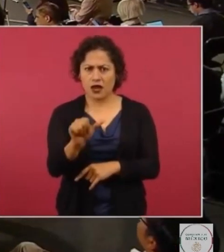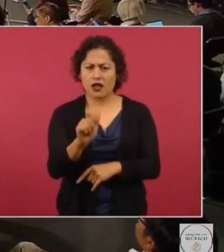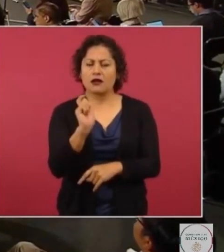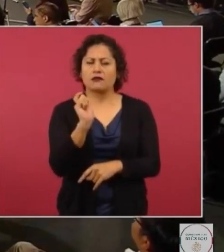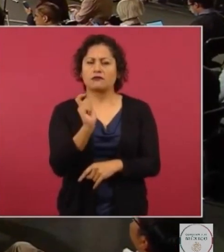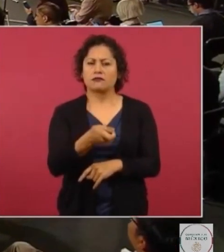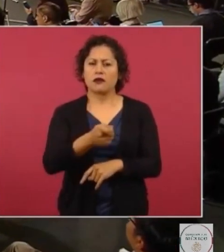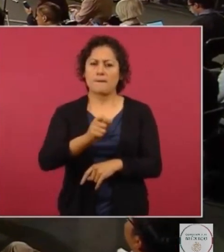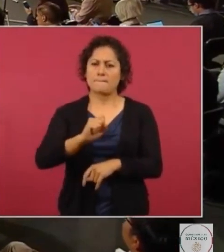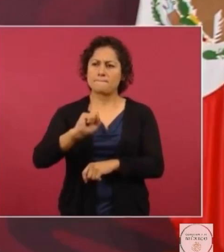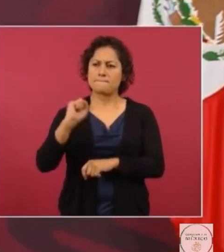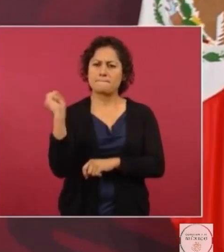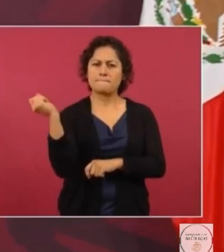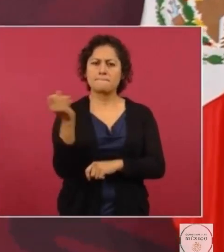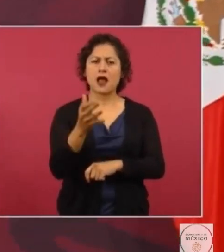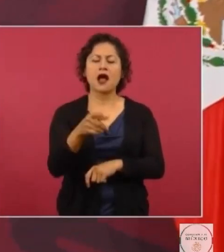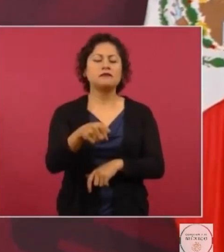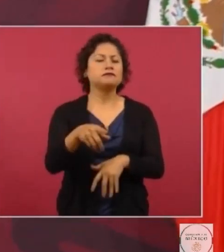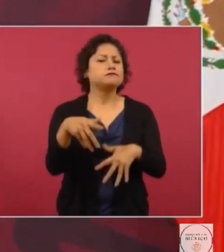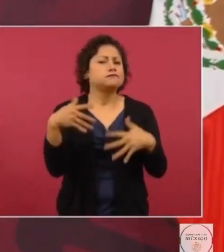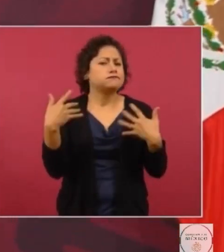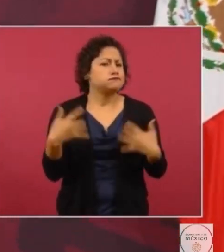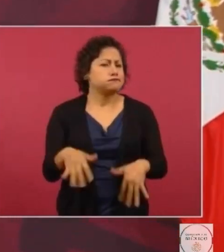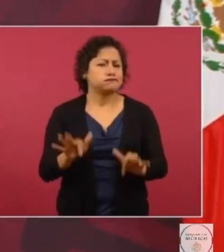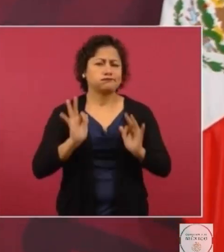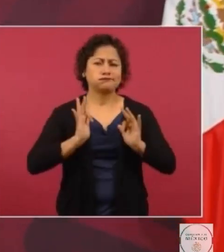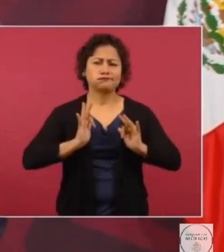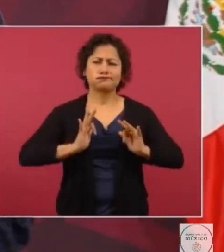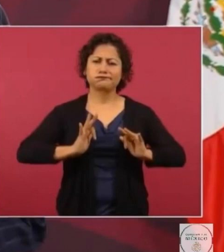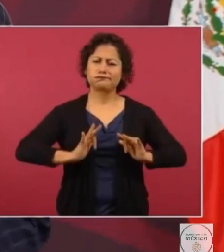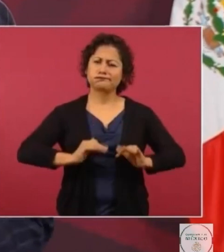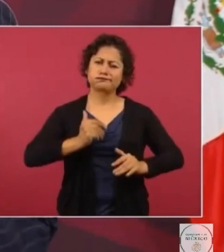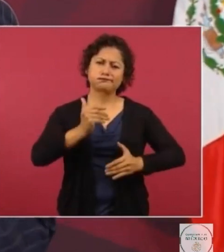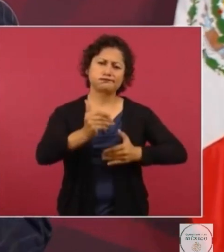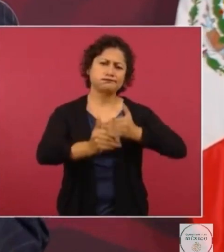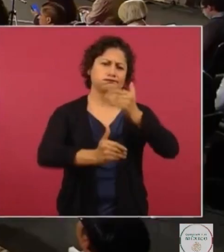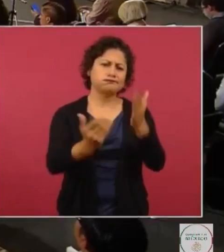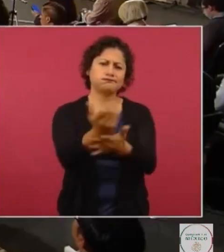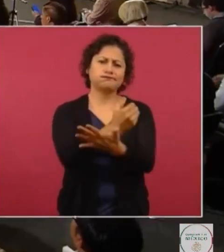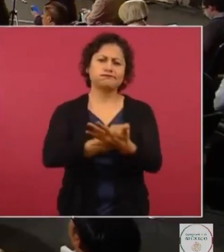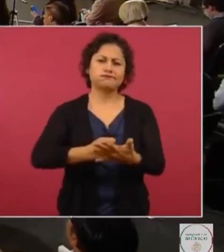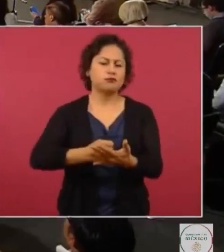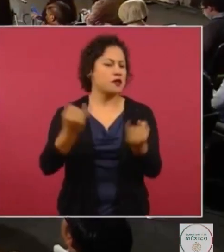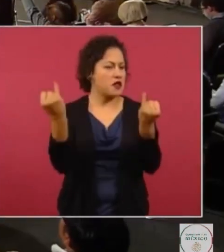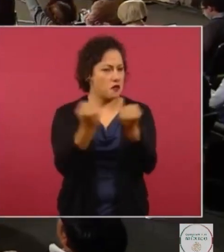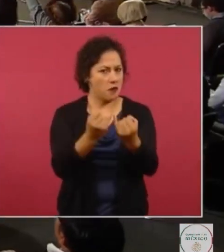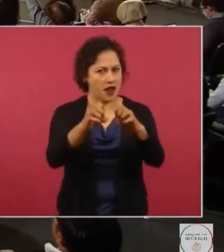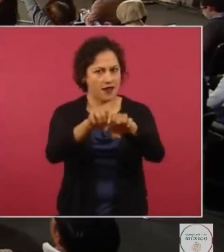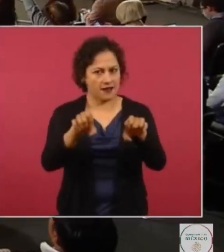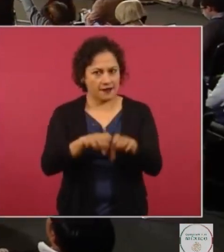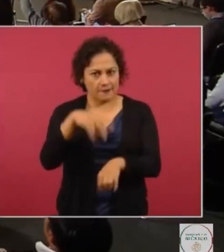y salió adelante. Y así vamos a salir adelante. Les deseamos lo mejor. Bueno, vámonos.